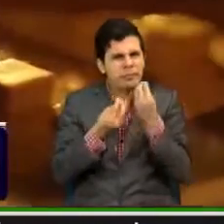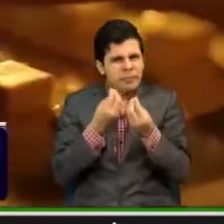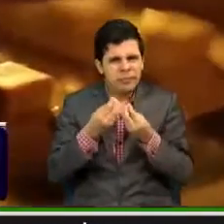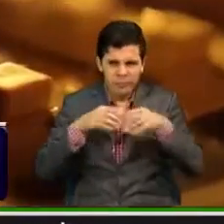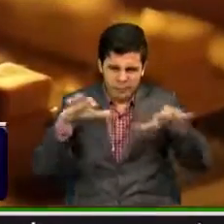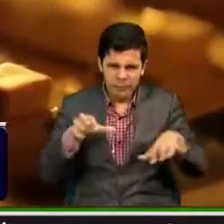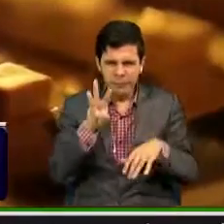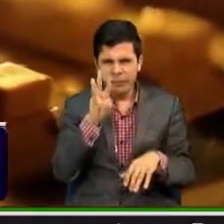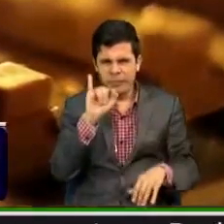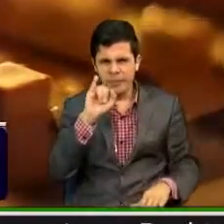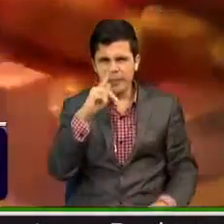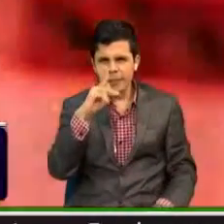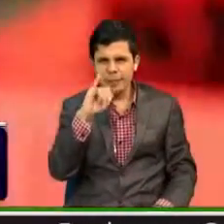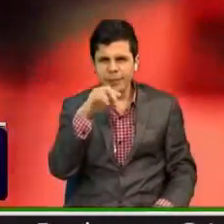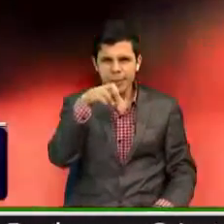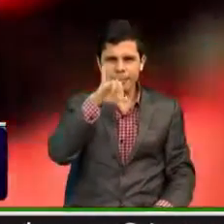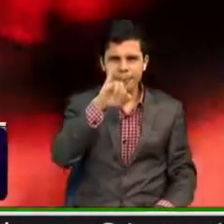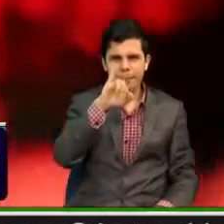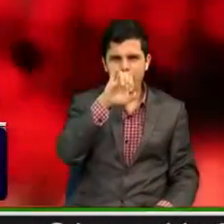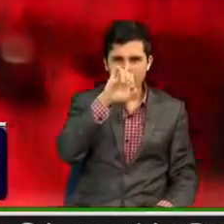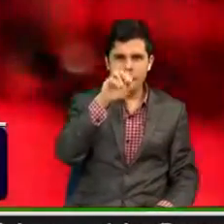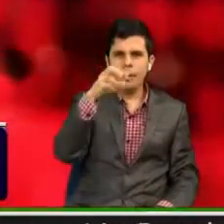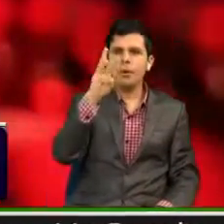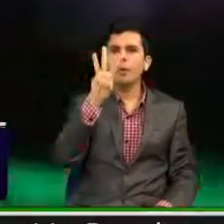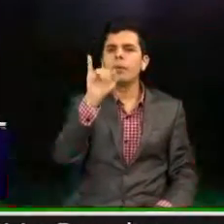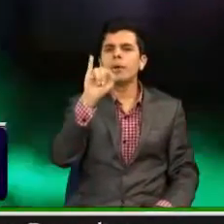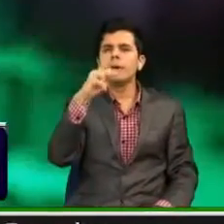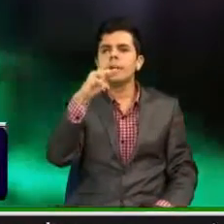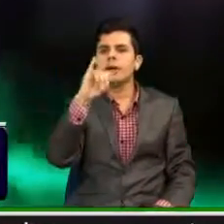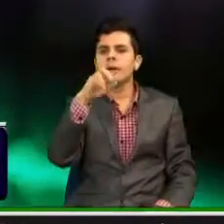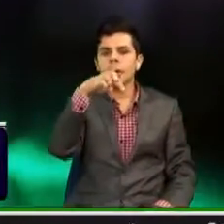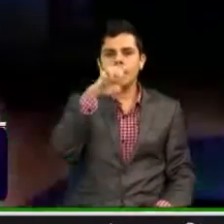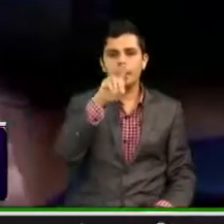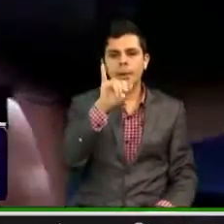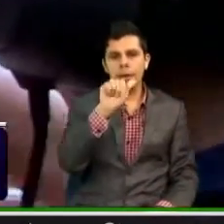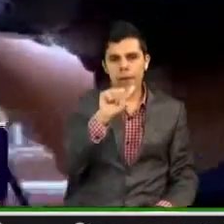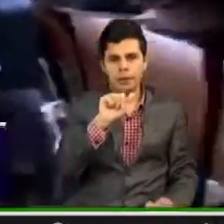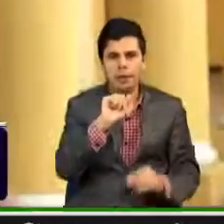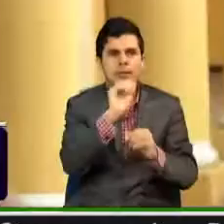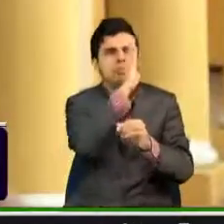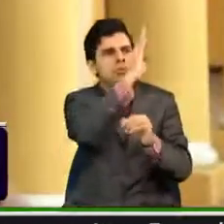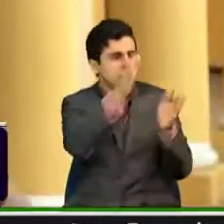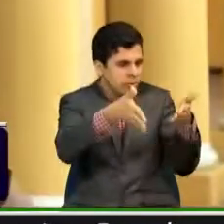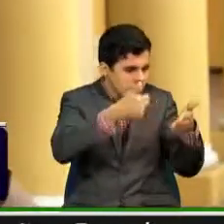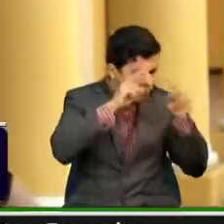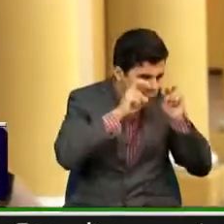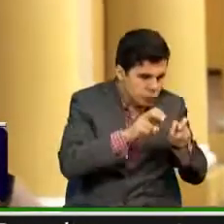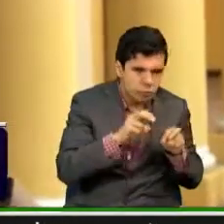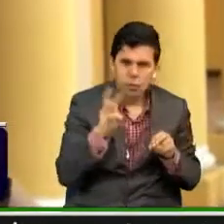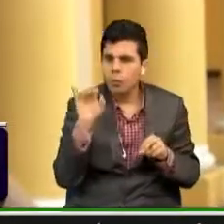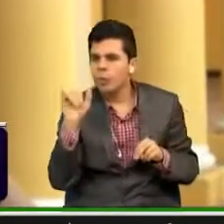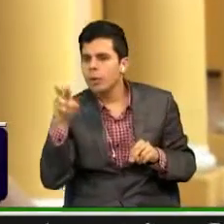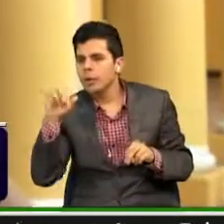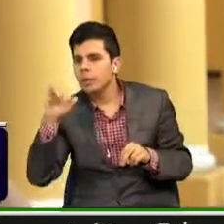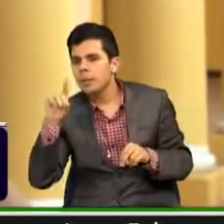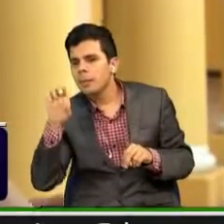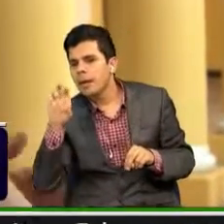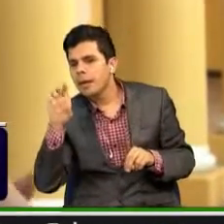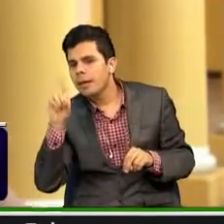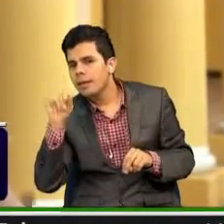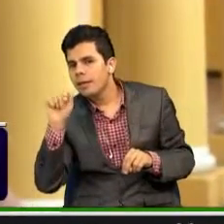wikipedia a la enciclopedia o de la enciclopedia a la wikipedia en donde hablamos de la nuevas tecnologías nuevas formas de comunicarnos tenemos la gran